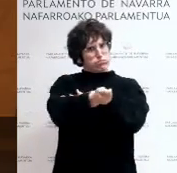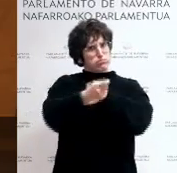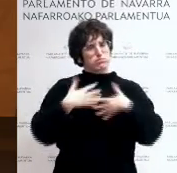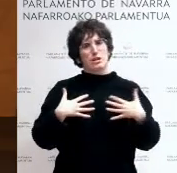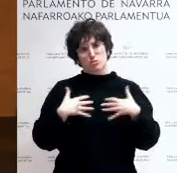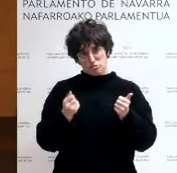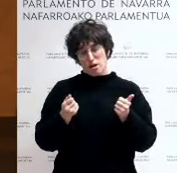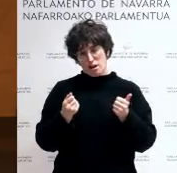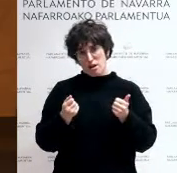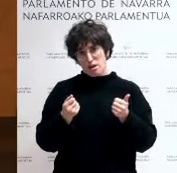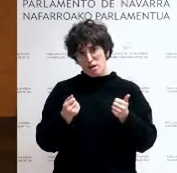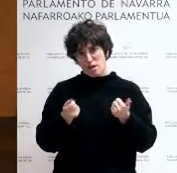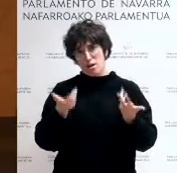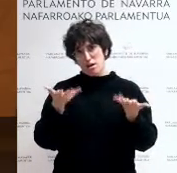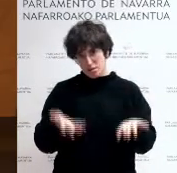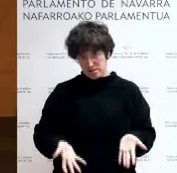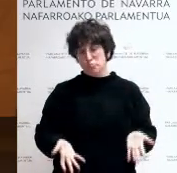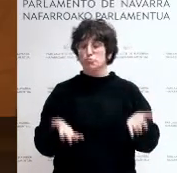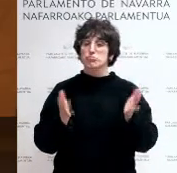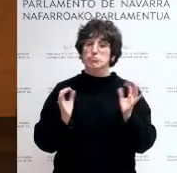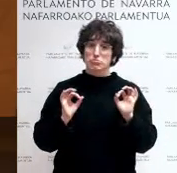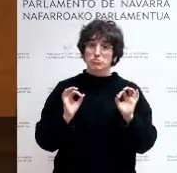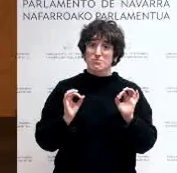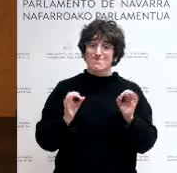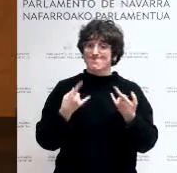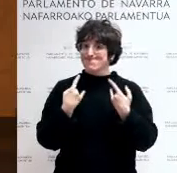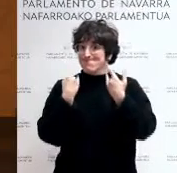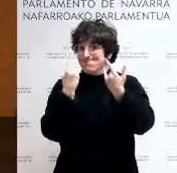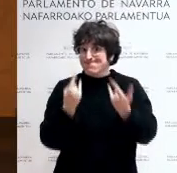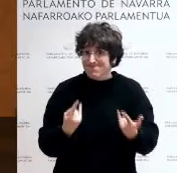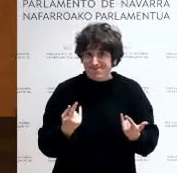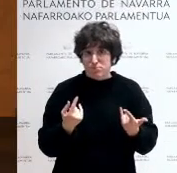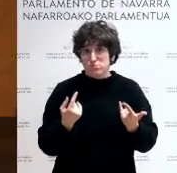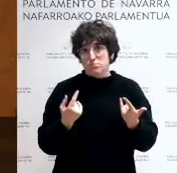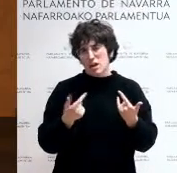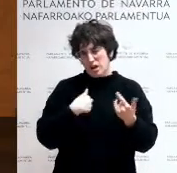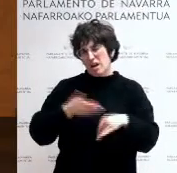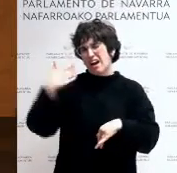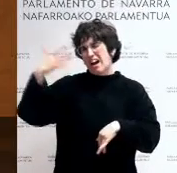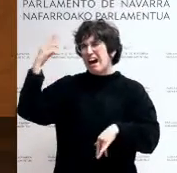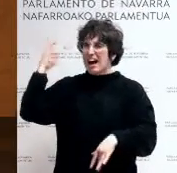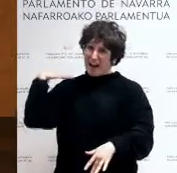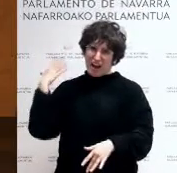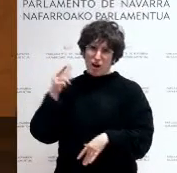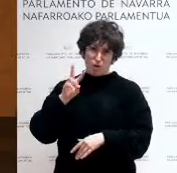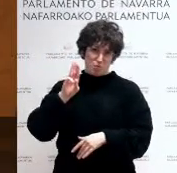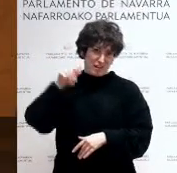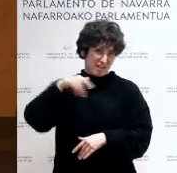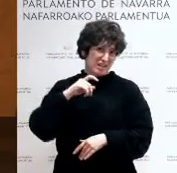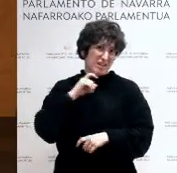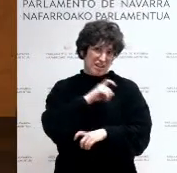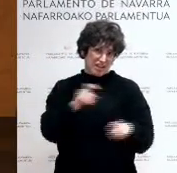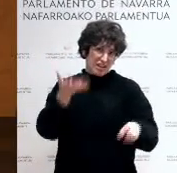una estrategia que a día de hoy no existe de atracción y retención de talento sanitario. Lo llevamos diciendo muchísimos años desde UPN. Desgraciadamente,